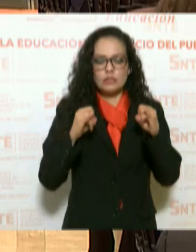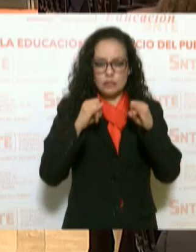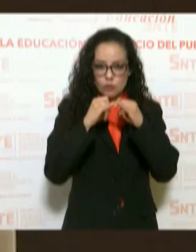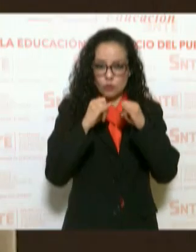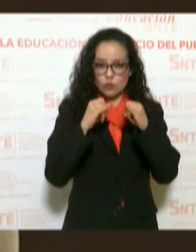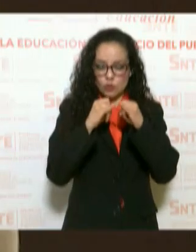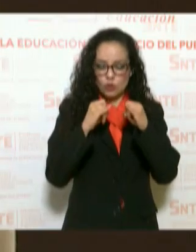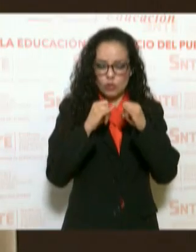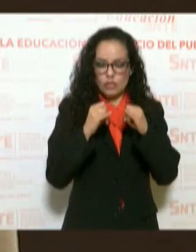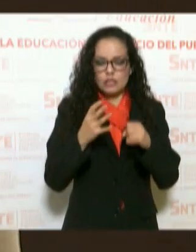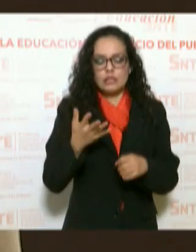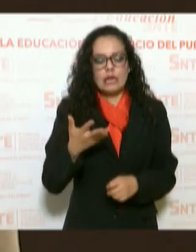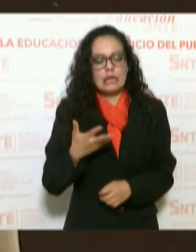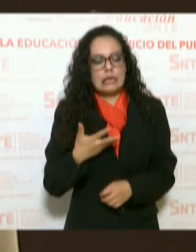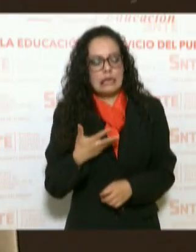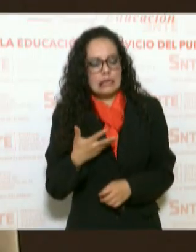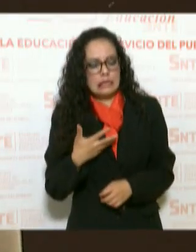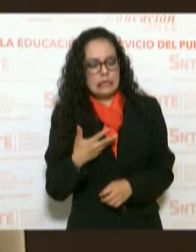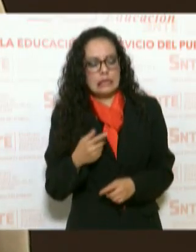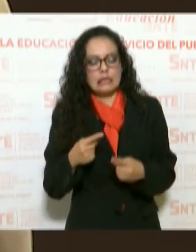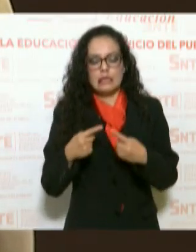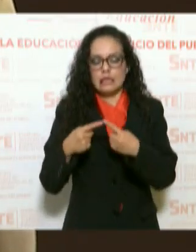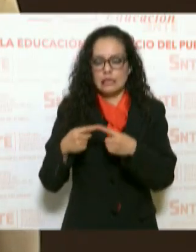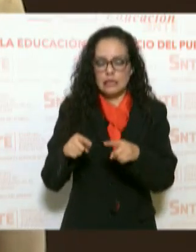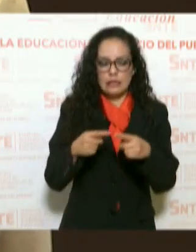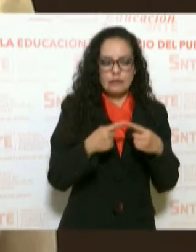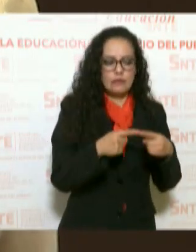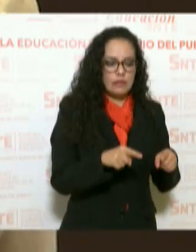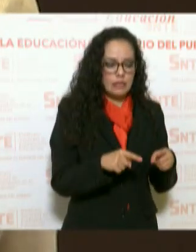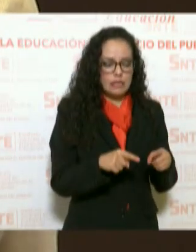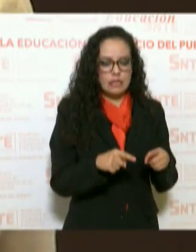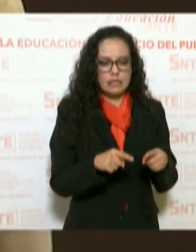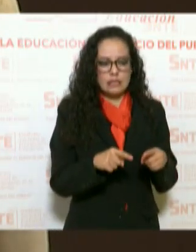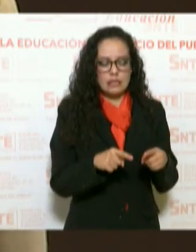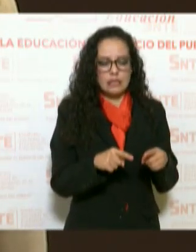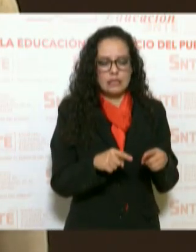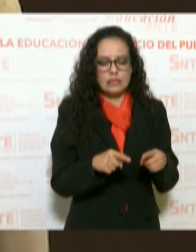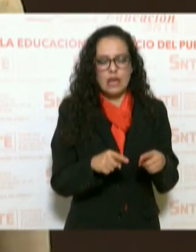negocios ya no se llevan a una gobernanza.